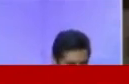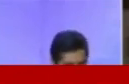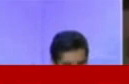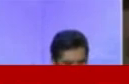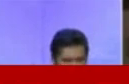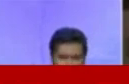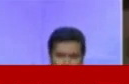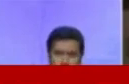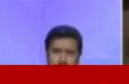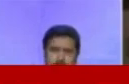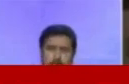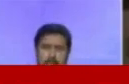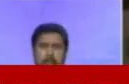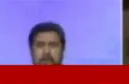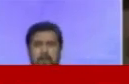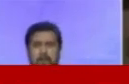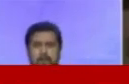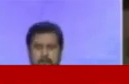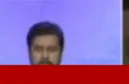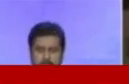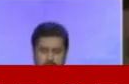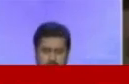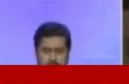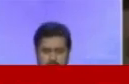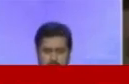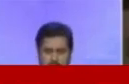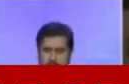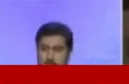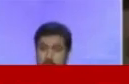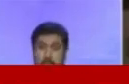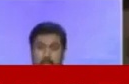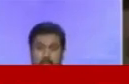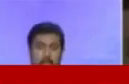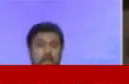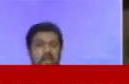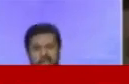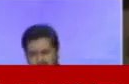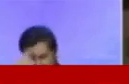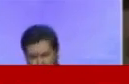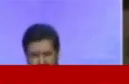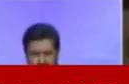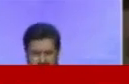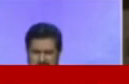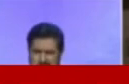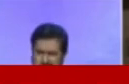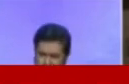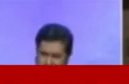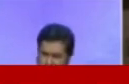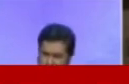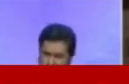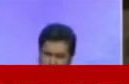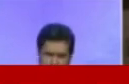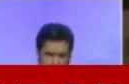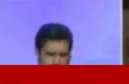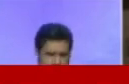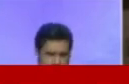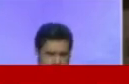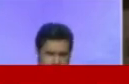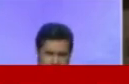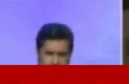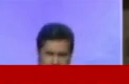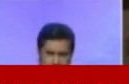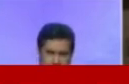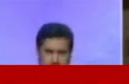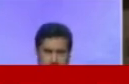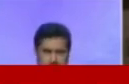quedar en su lugar sí tiene que ver con ellos y sí es urgente. Sin embargo, lo que terminó inclinando la balanza a favor de que el día de hoy se